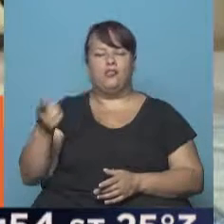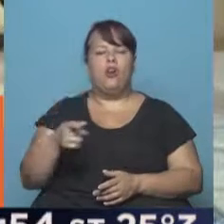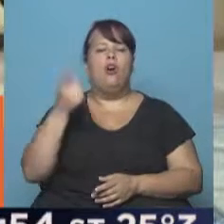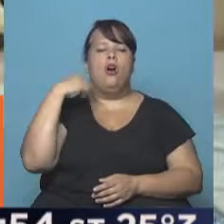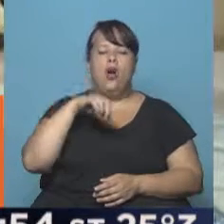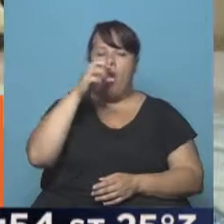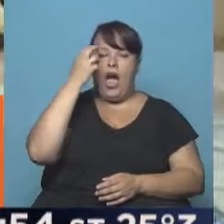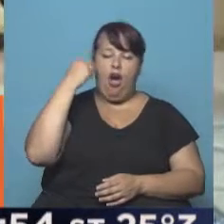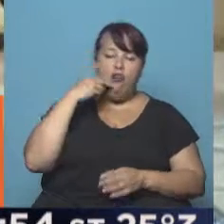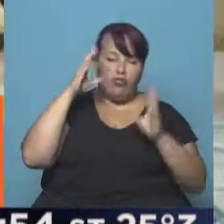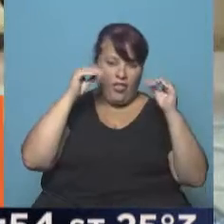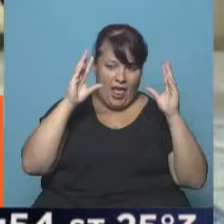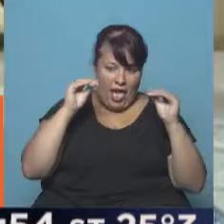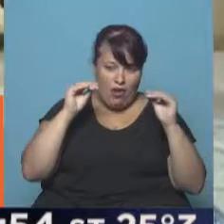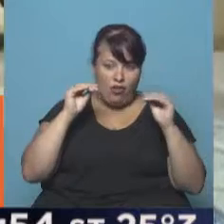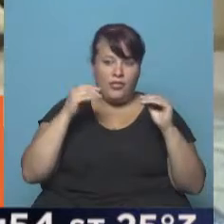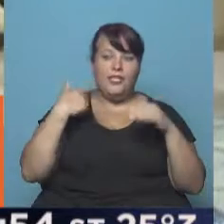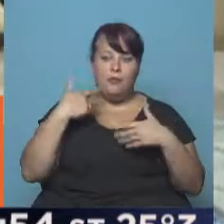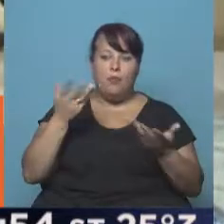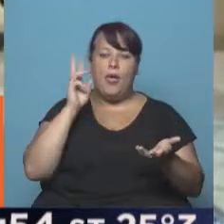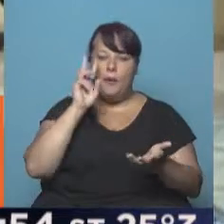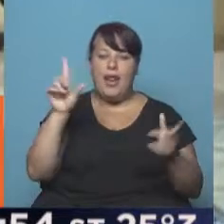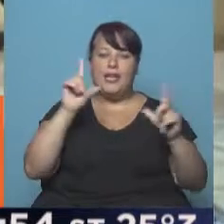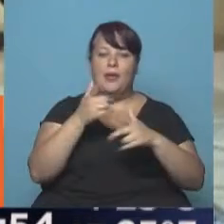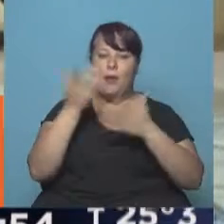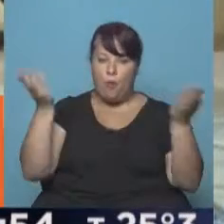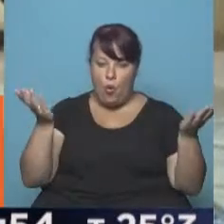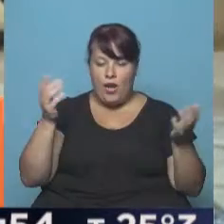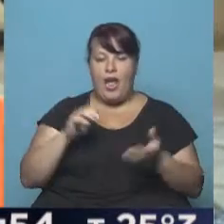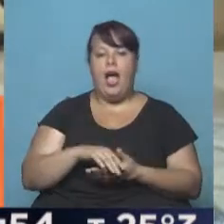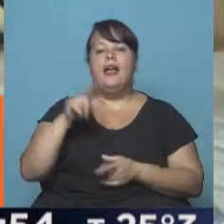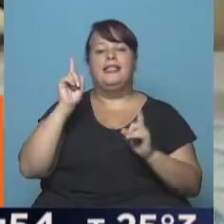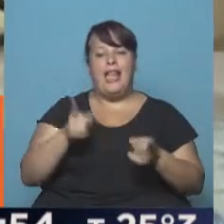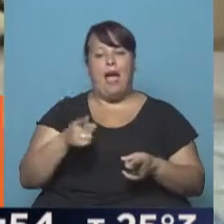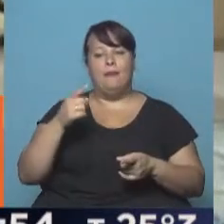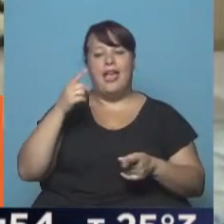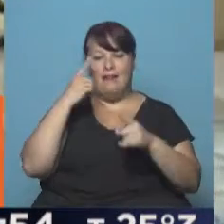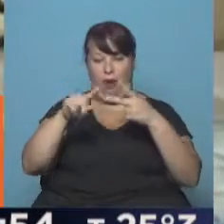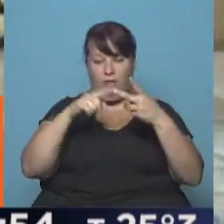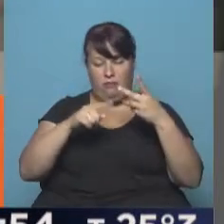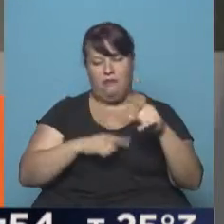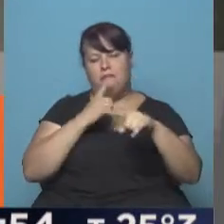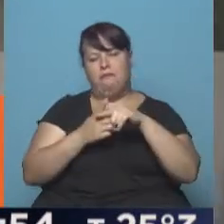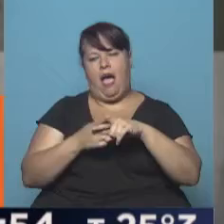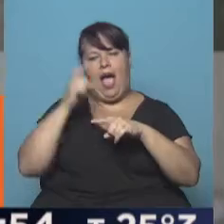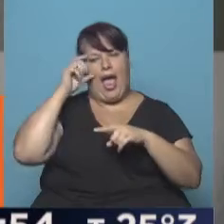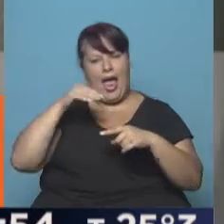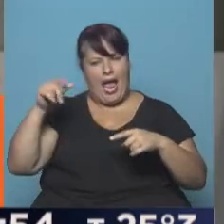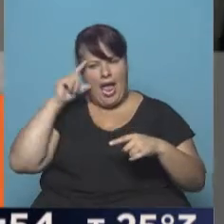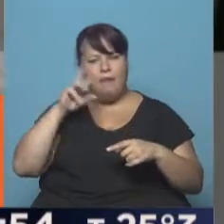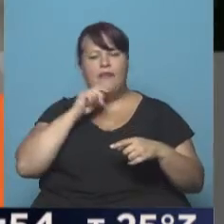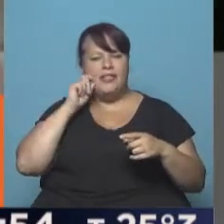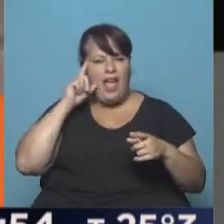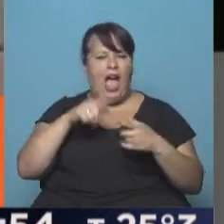las 23 horas, entonces, vas a poder disfrutar por la televisión pública, además de los nombrados, sumale a M, Vitale, a